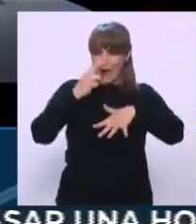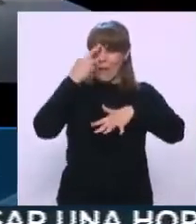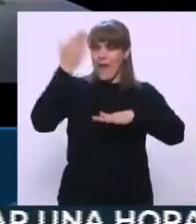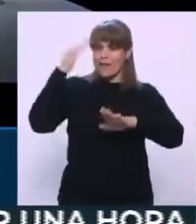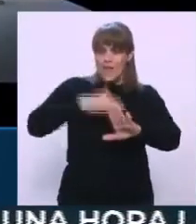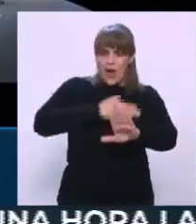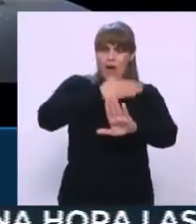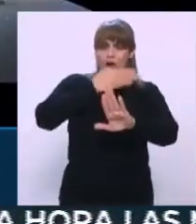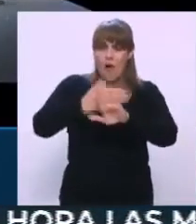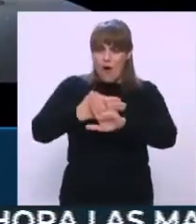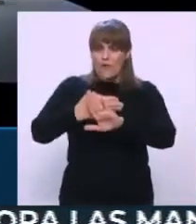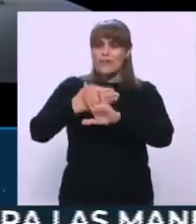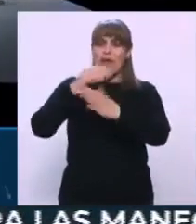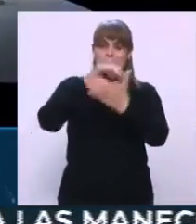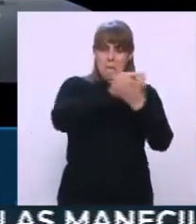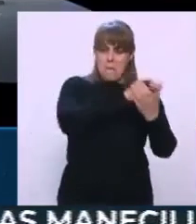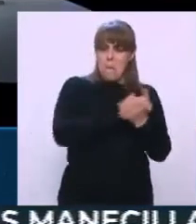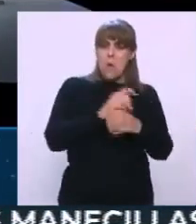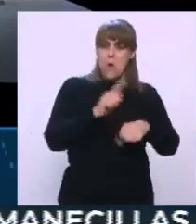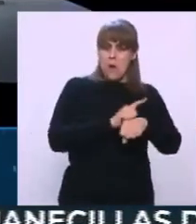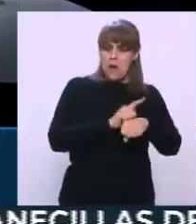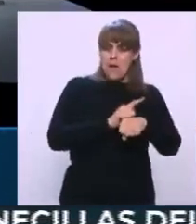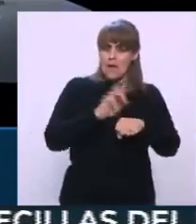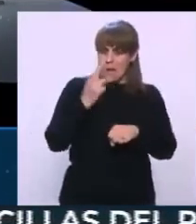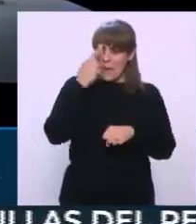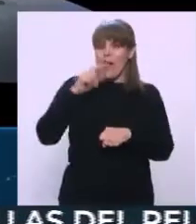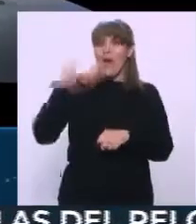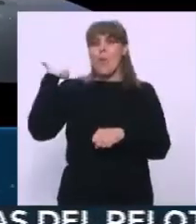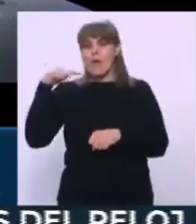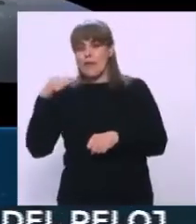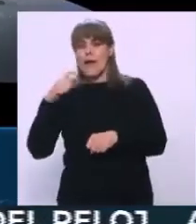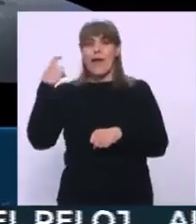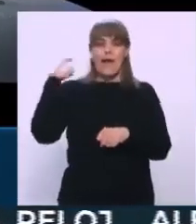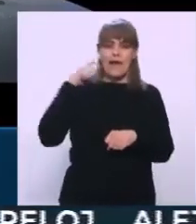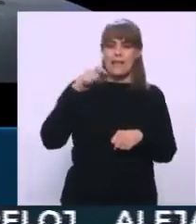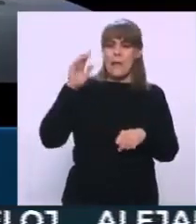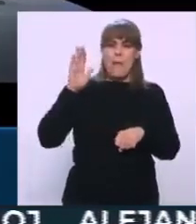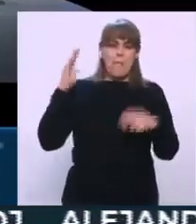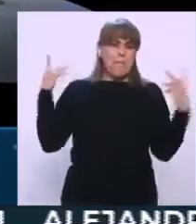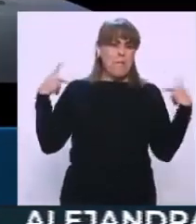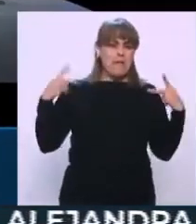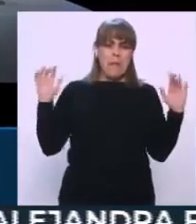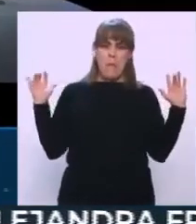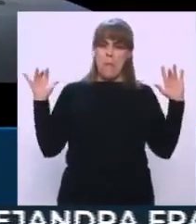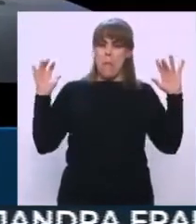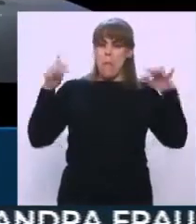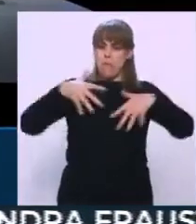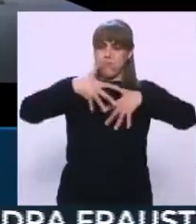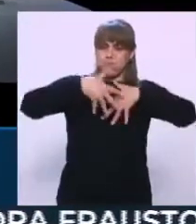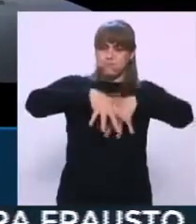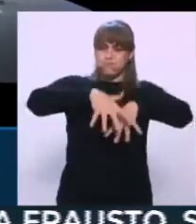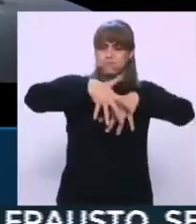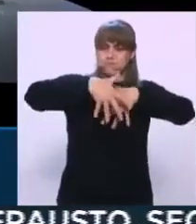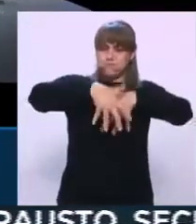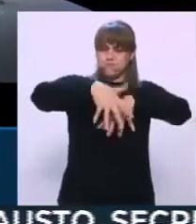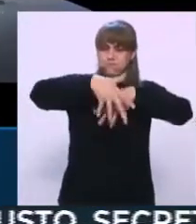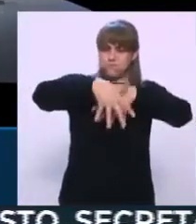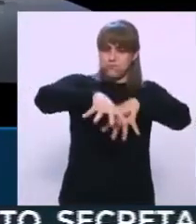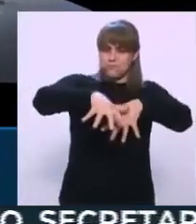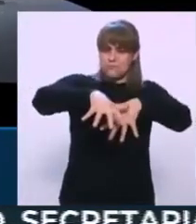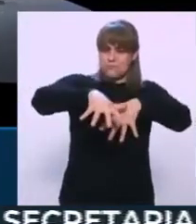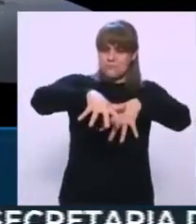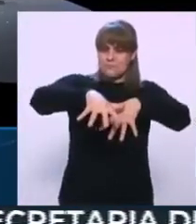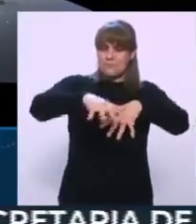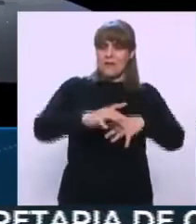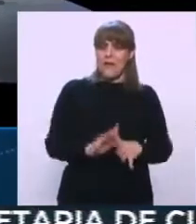en Guadalajara, en León, en Querétaro, en esta parte del Bajío fueron masivas, hubieran quedado